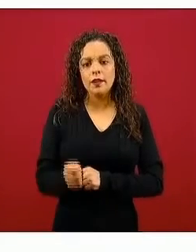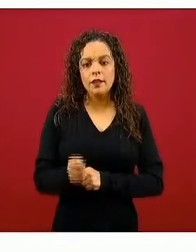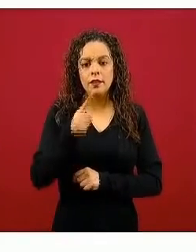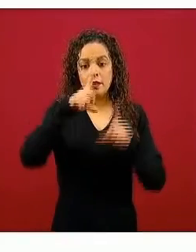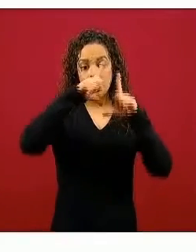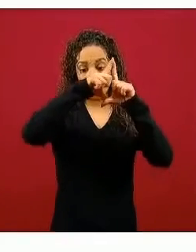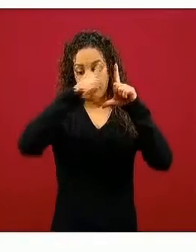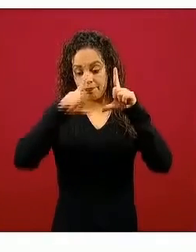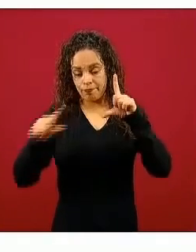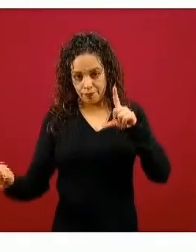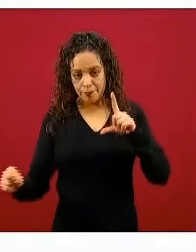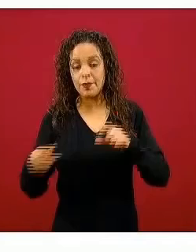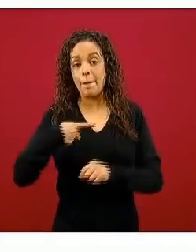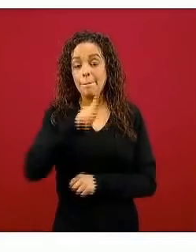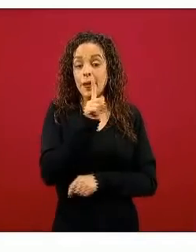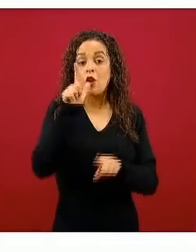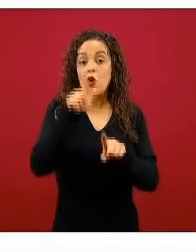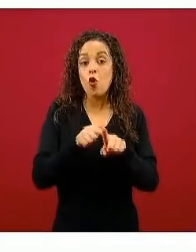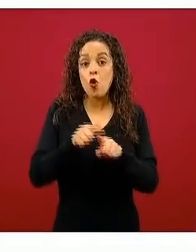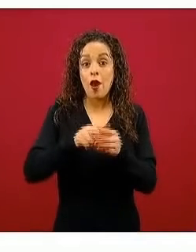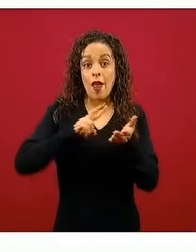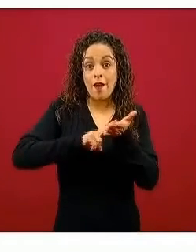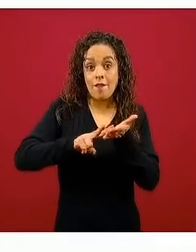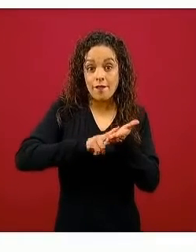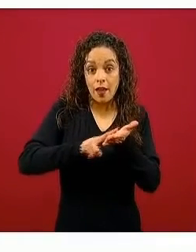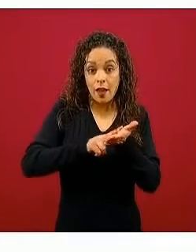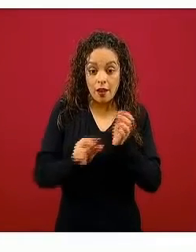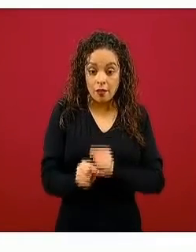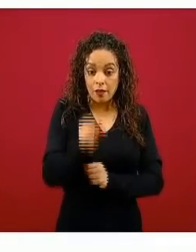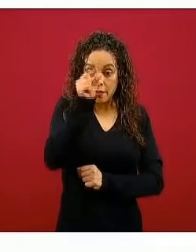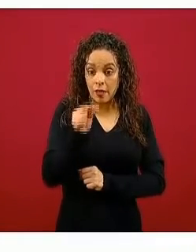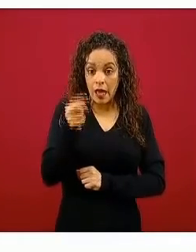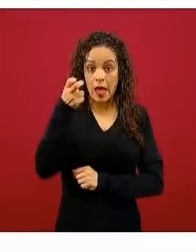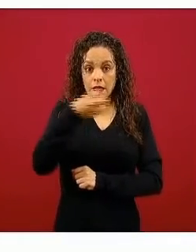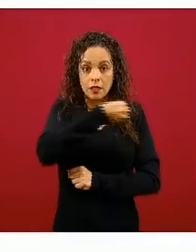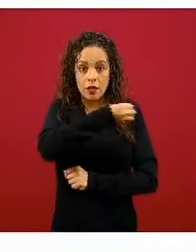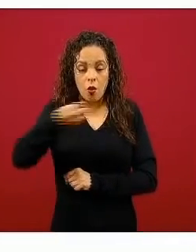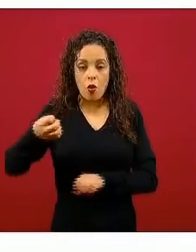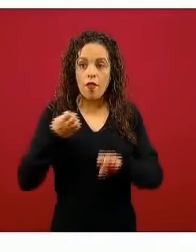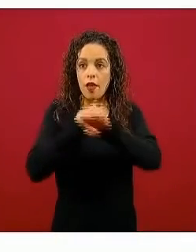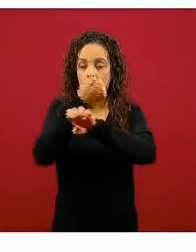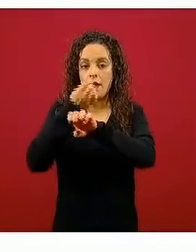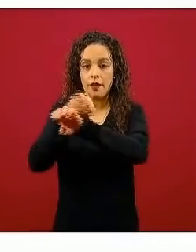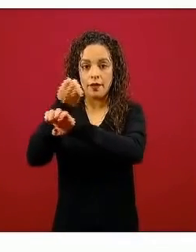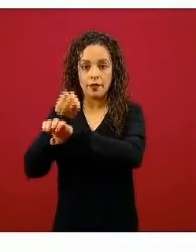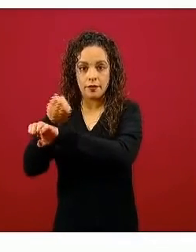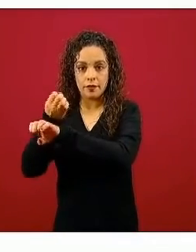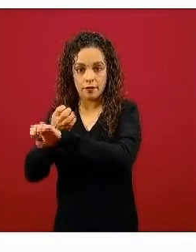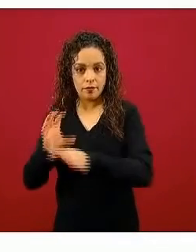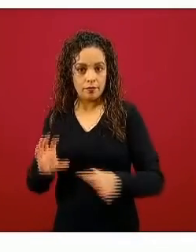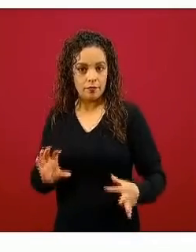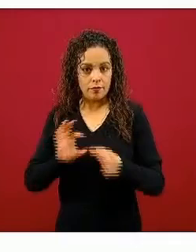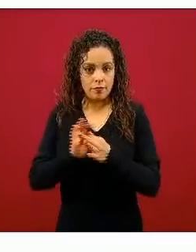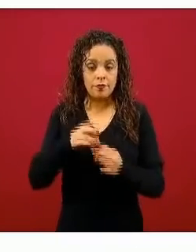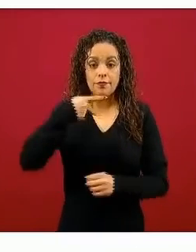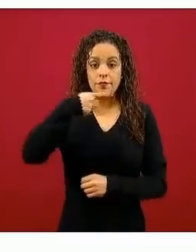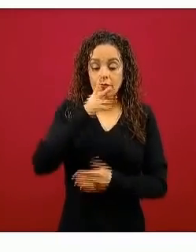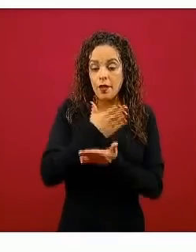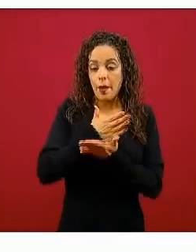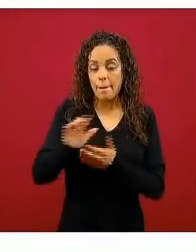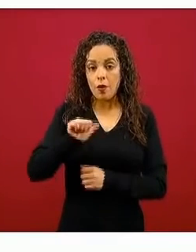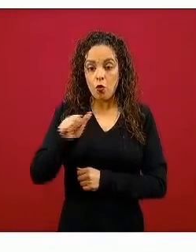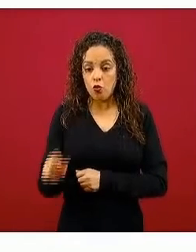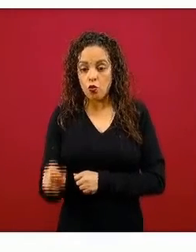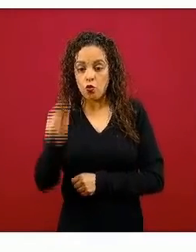la barra verde. Están en ese orden acomodadas las entidades federativas, pero además tenemos una barra de color